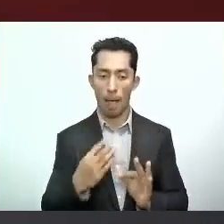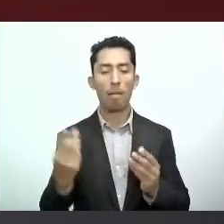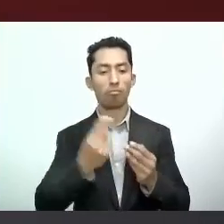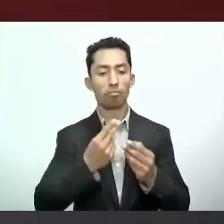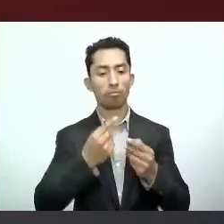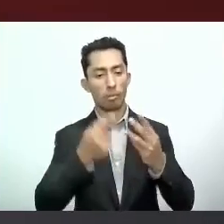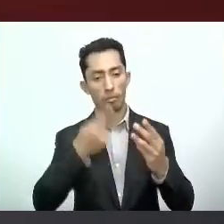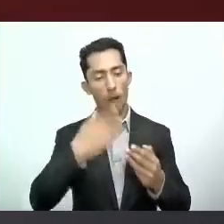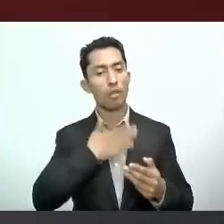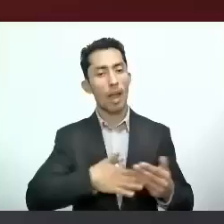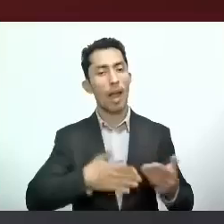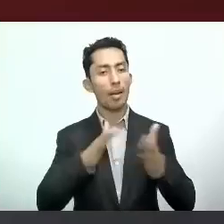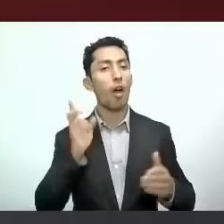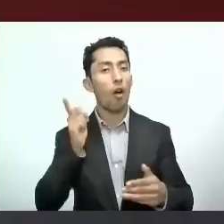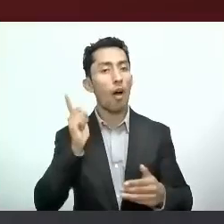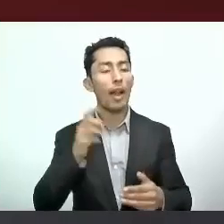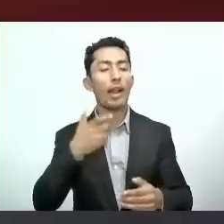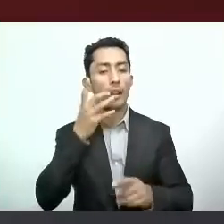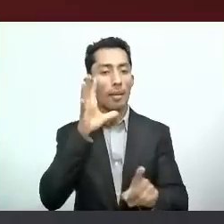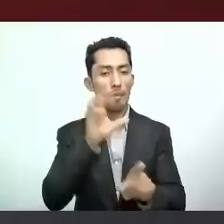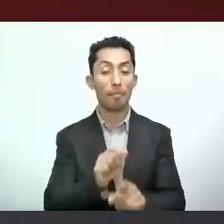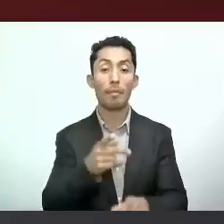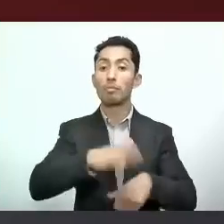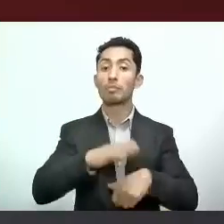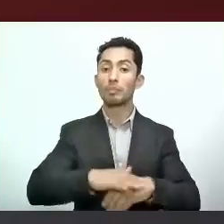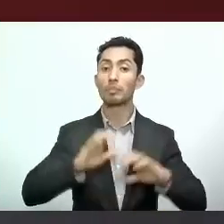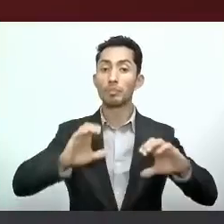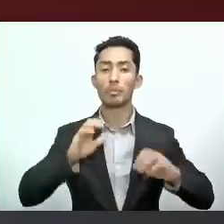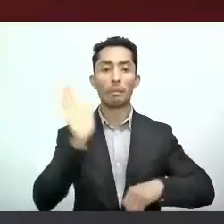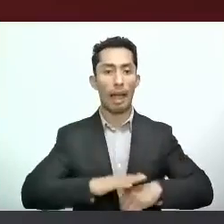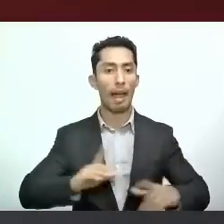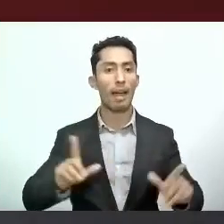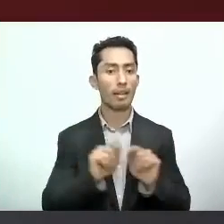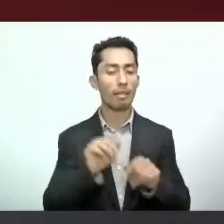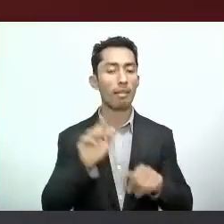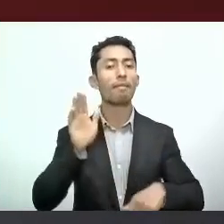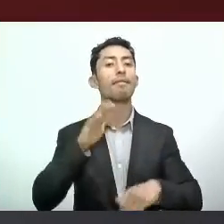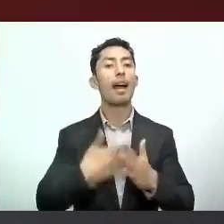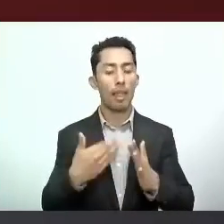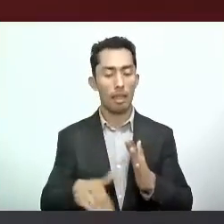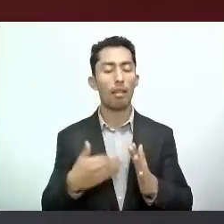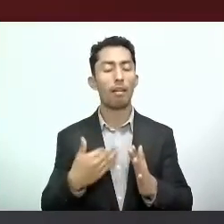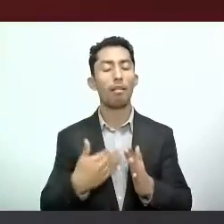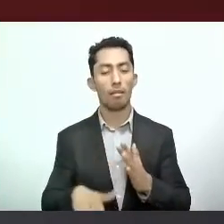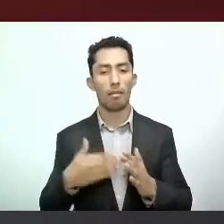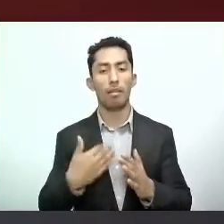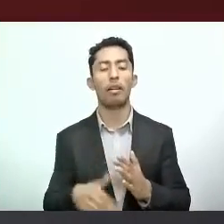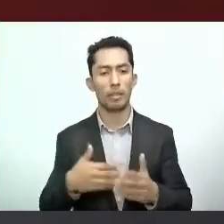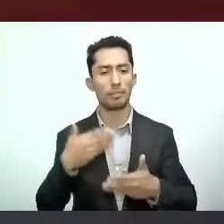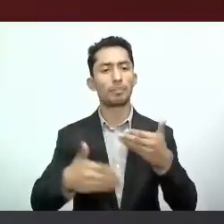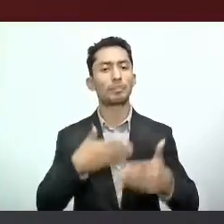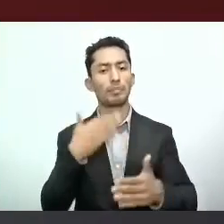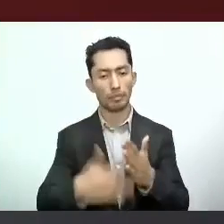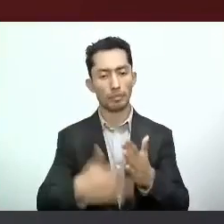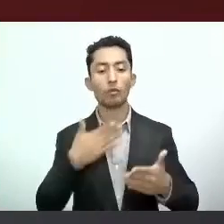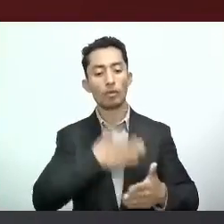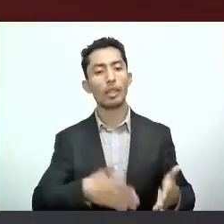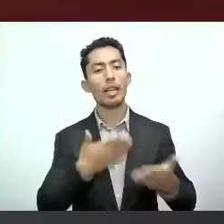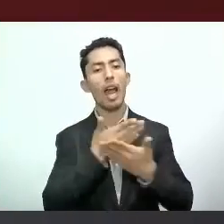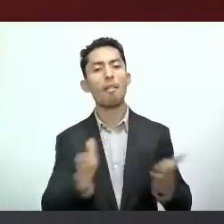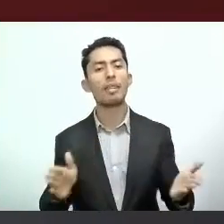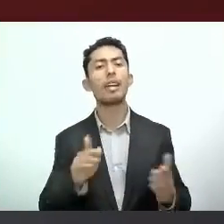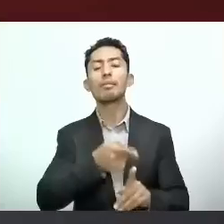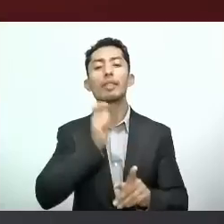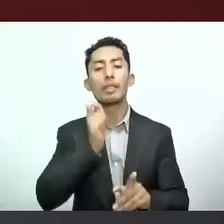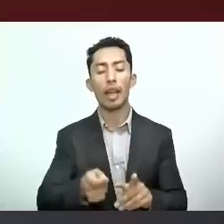abierta, pero, ojo, es mucho más que eso. O sea, todavía estamos caminando hacia ahí, pero justicia abierta es transformar al Poder